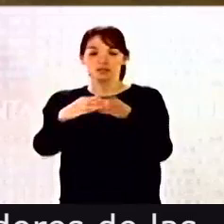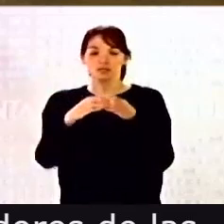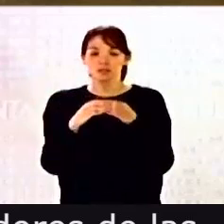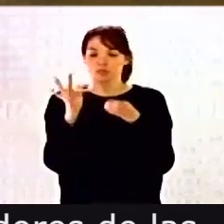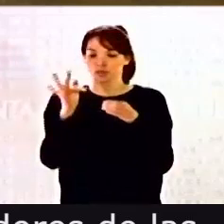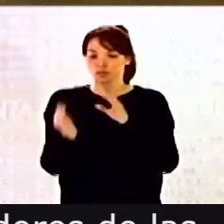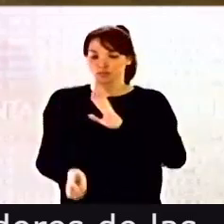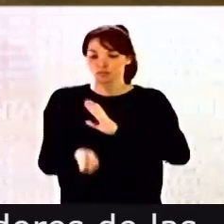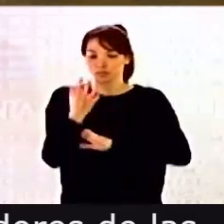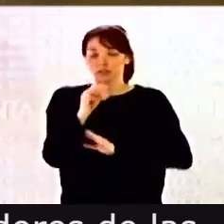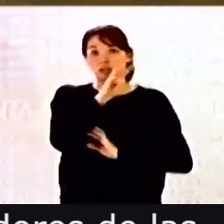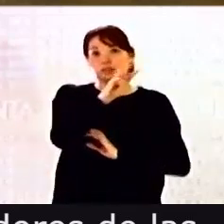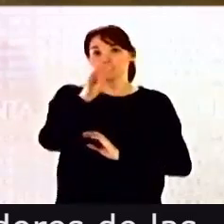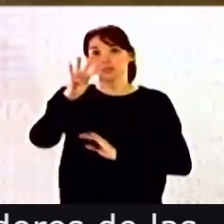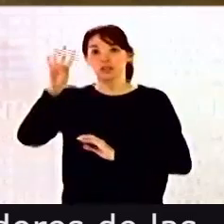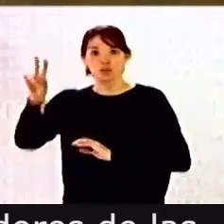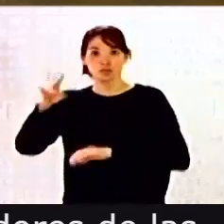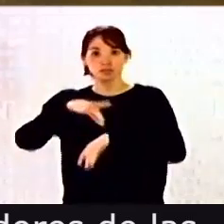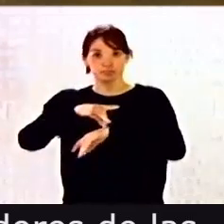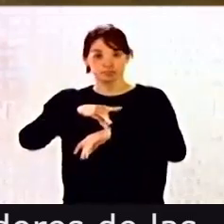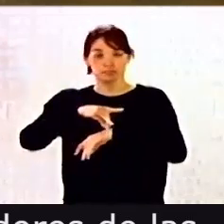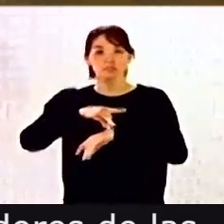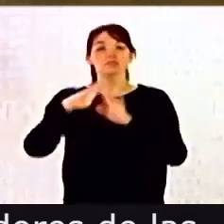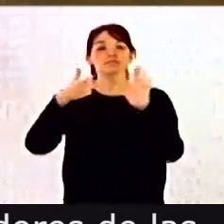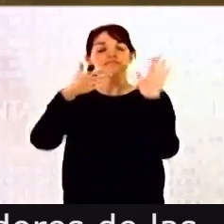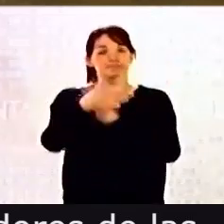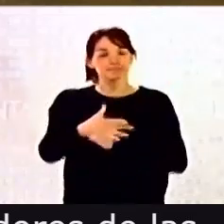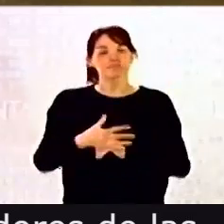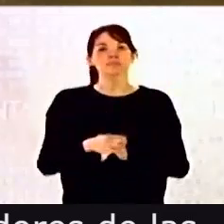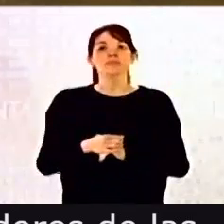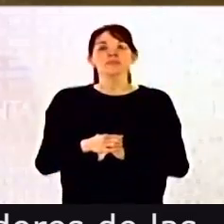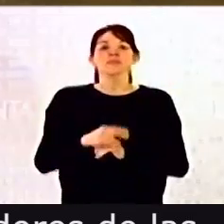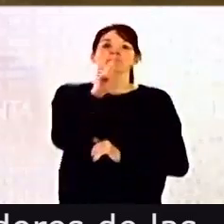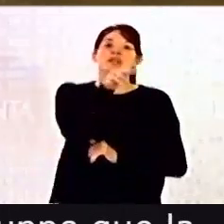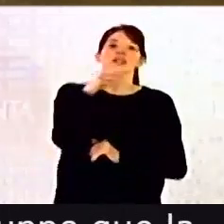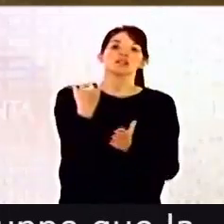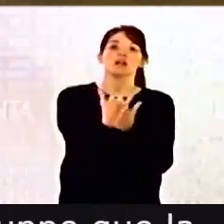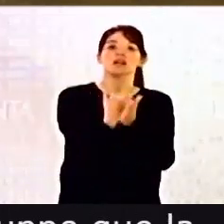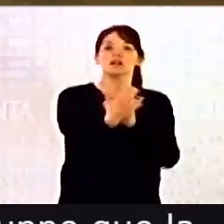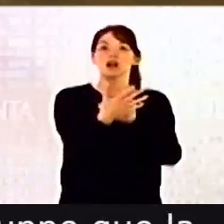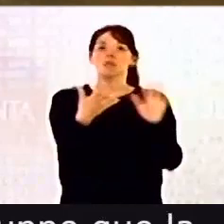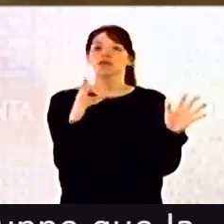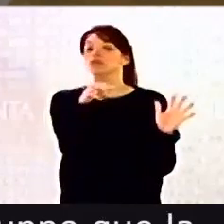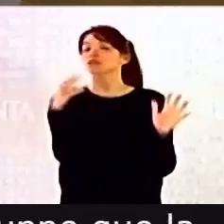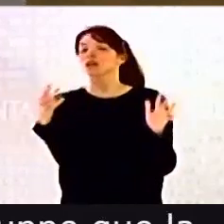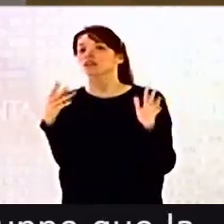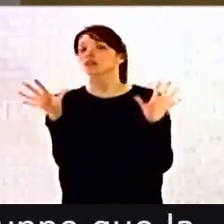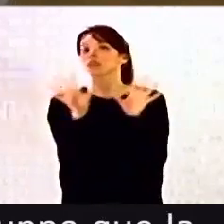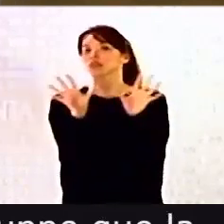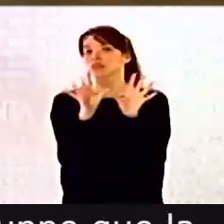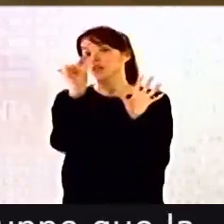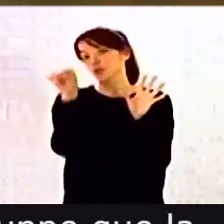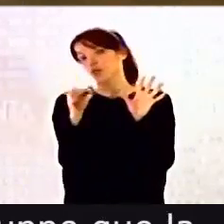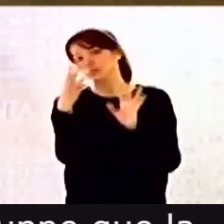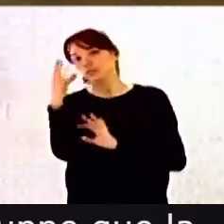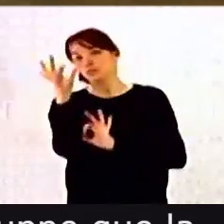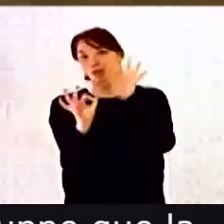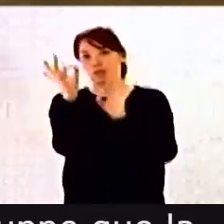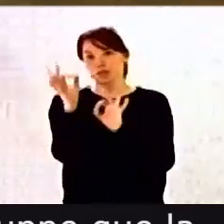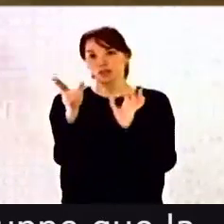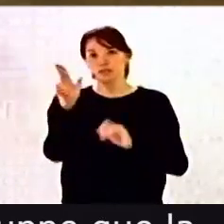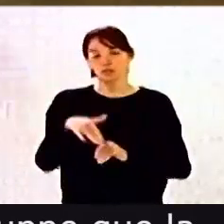positivos 342, lo que supone que la resolución de los test rápidos es de un 10,3%,